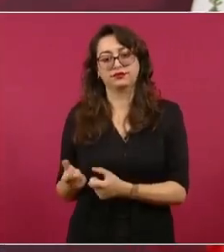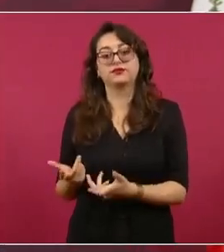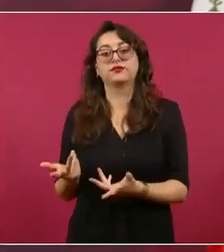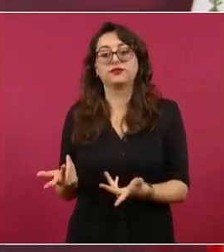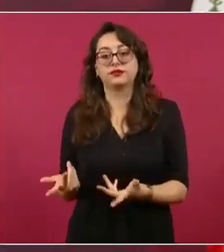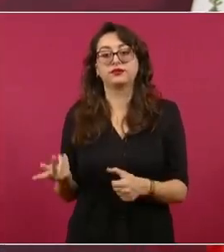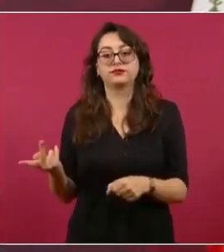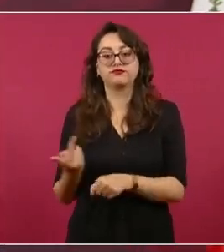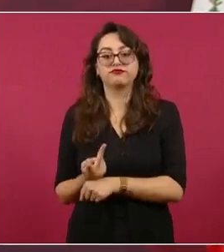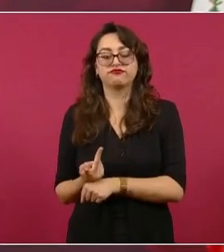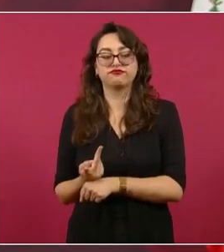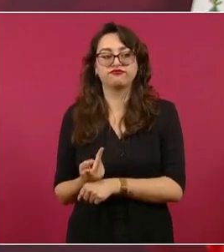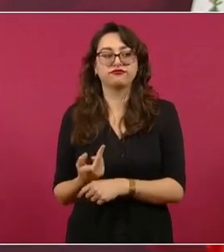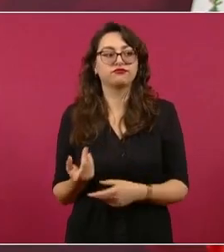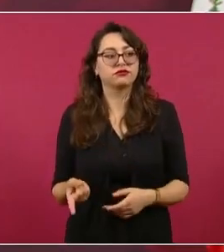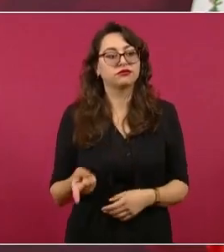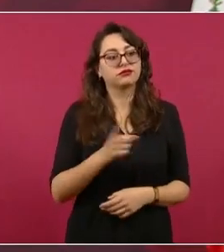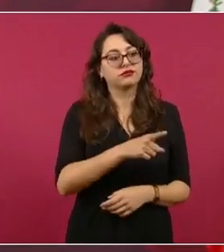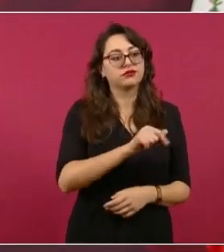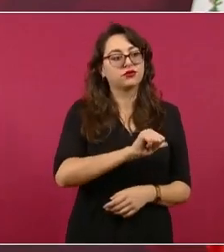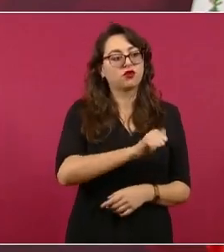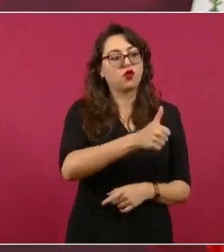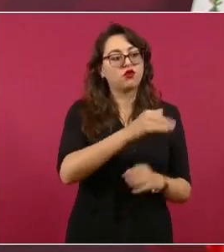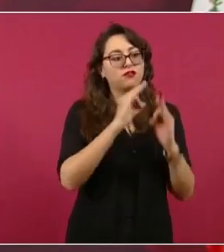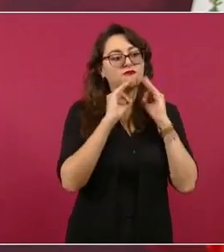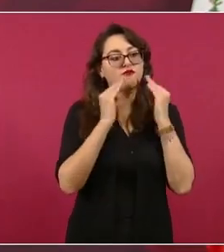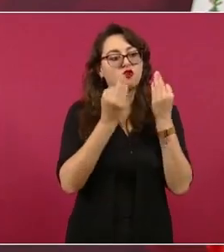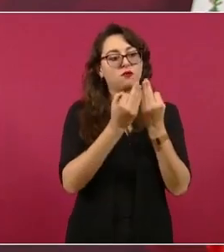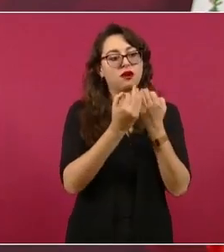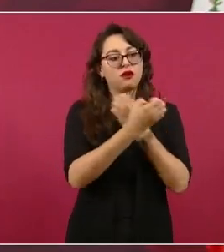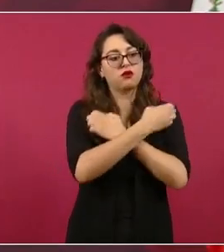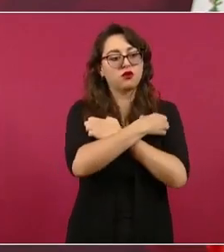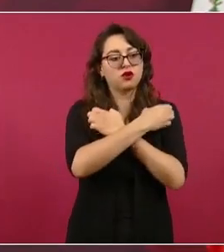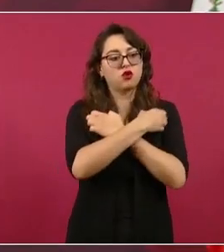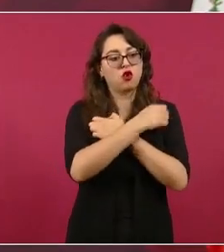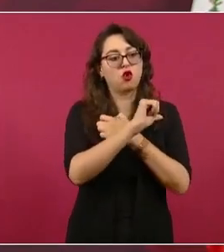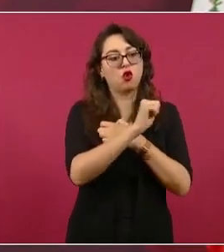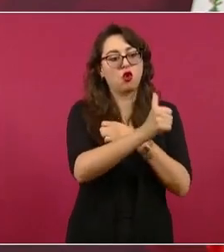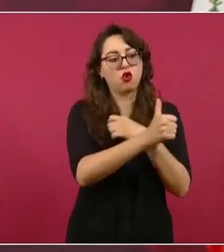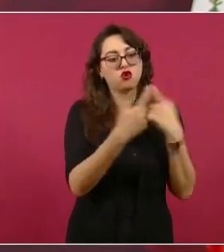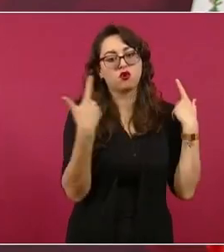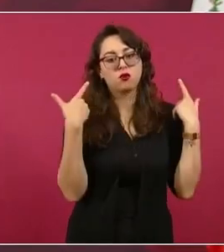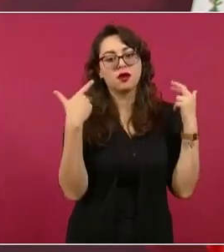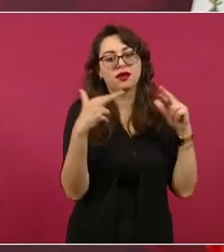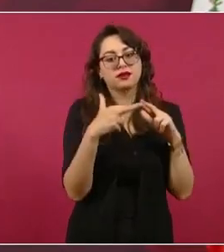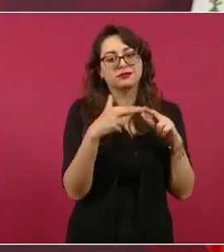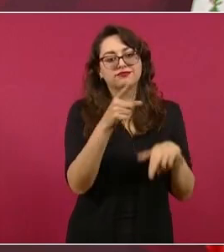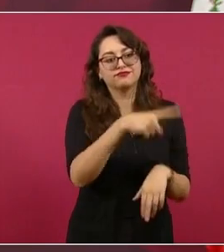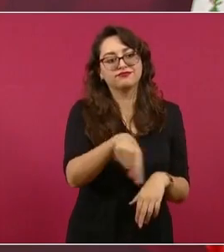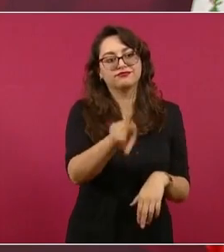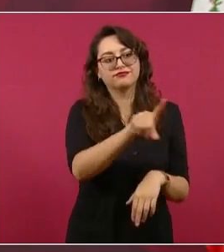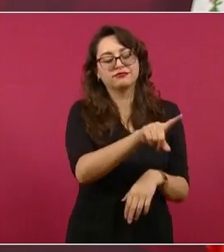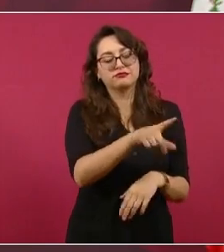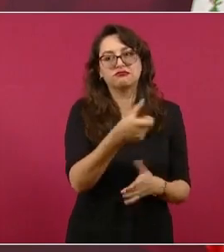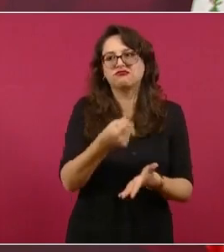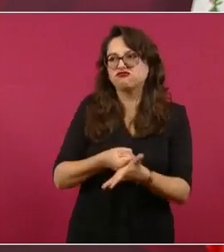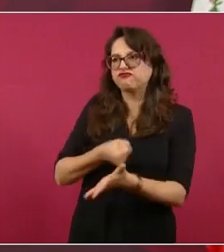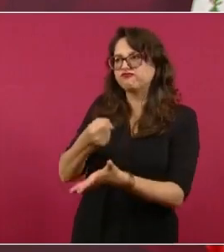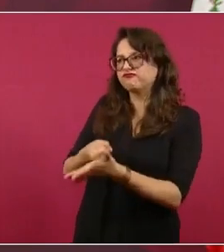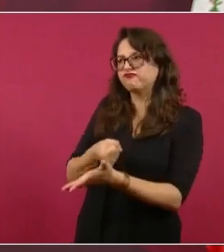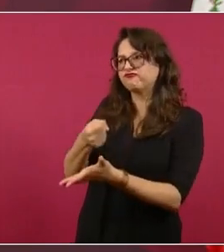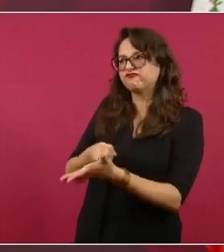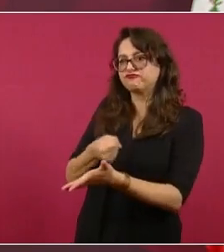también una demanda para que se incluyera a maestros, porque aunque